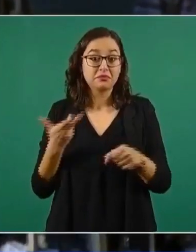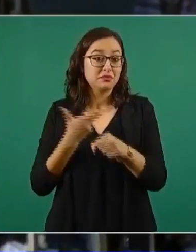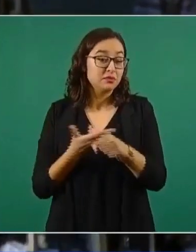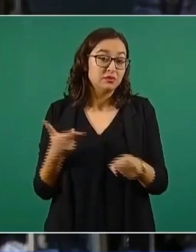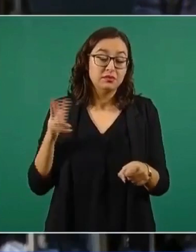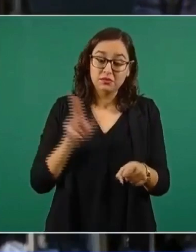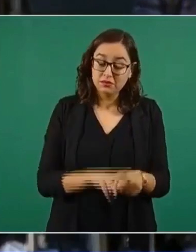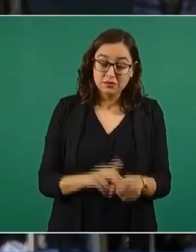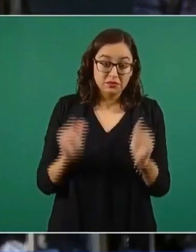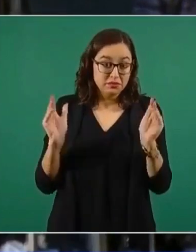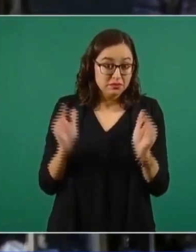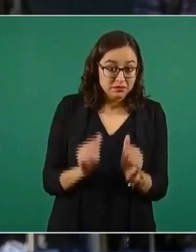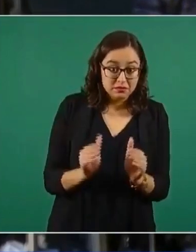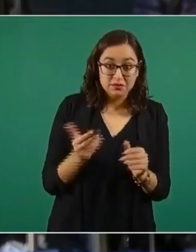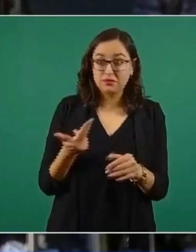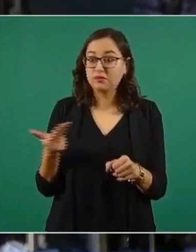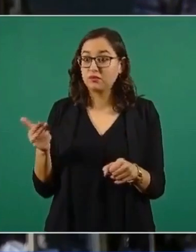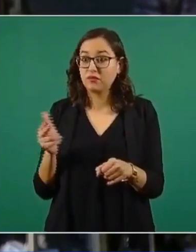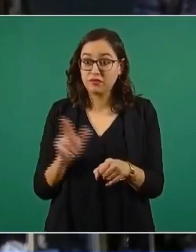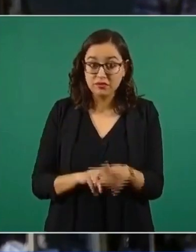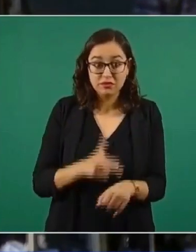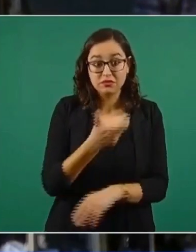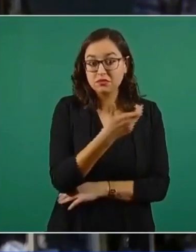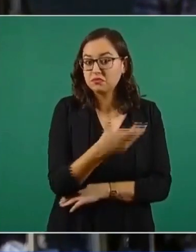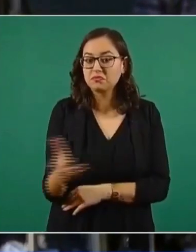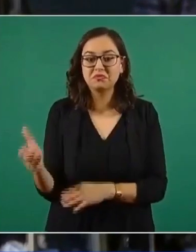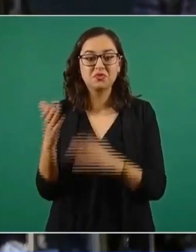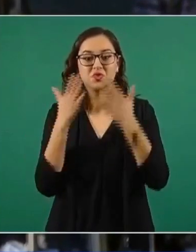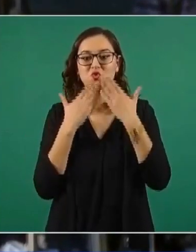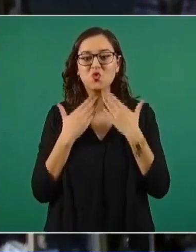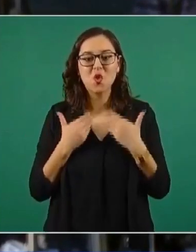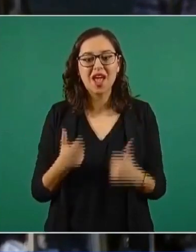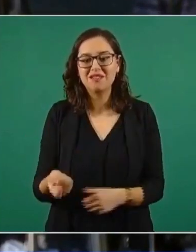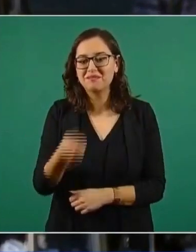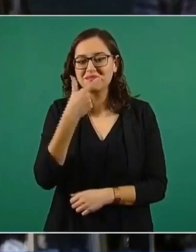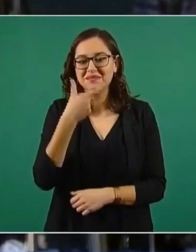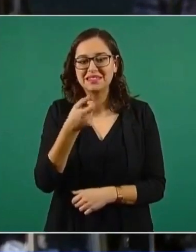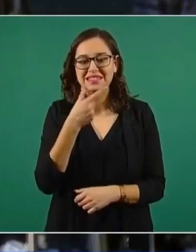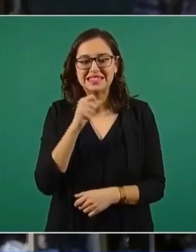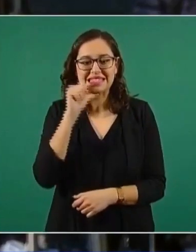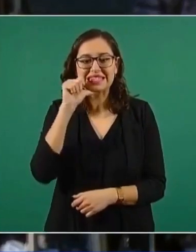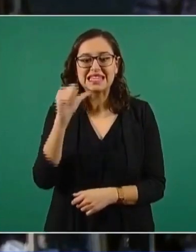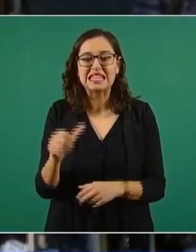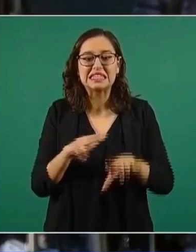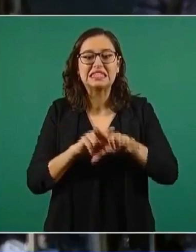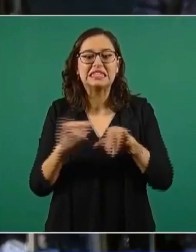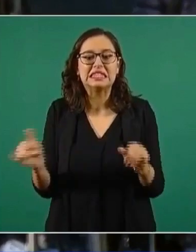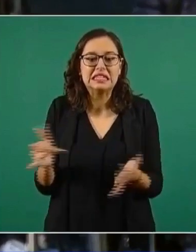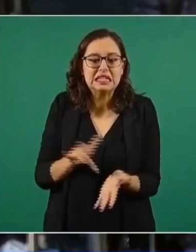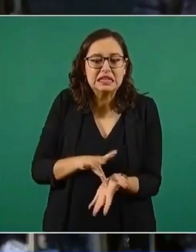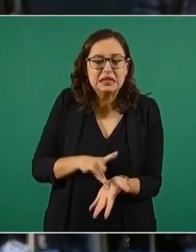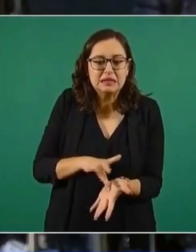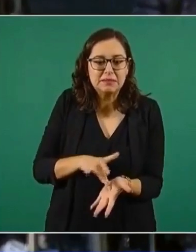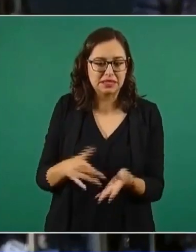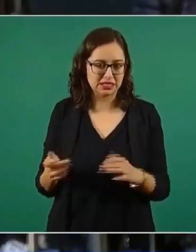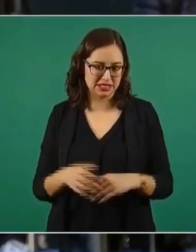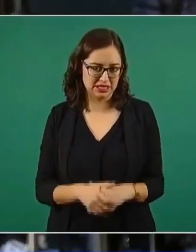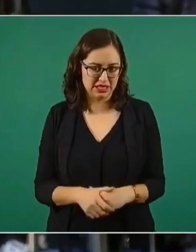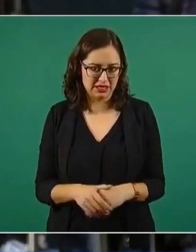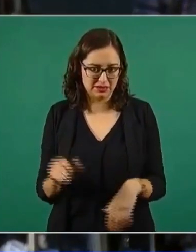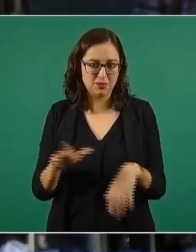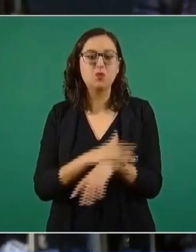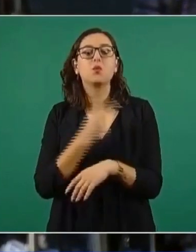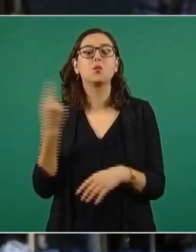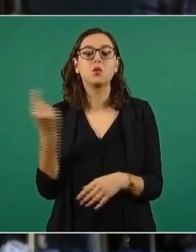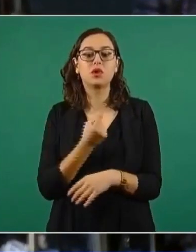clínica o hospital rural, no va a encontrar ni paracetamol, ni siquiera unas jeringas. ¿Por qué? Porque